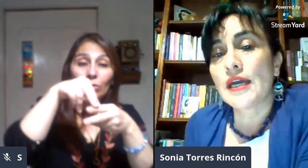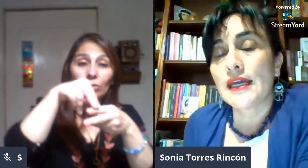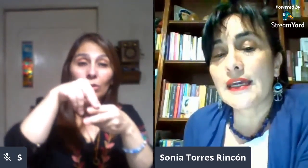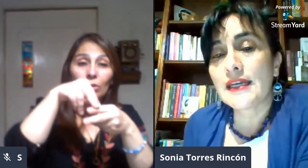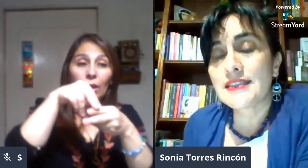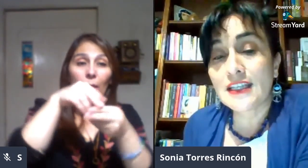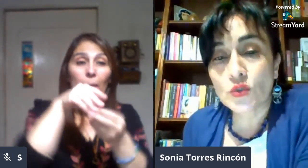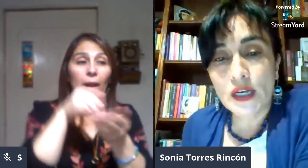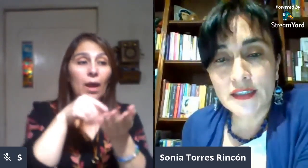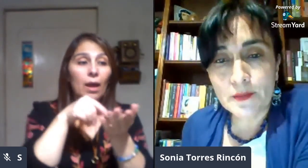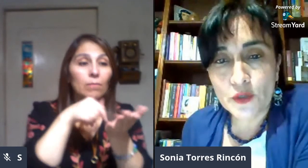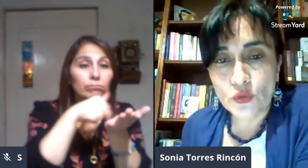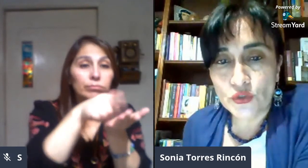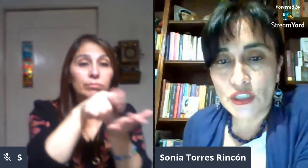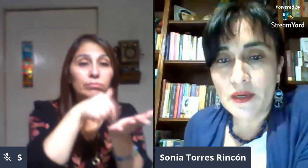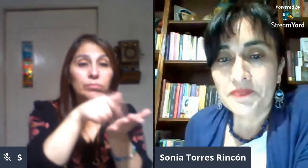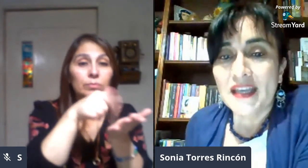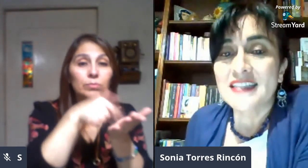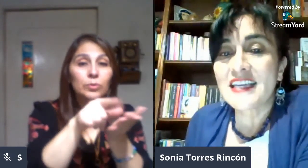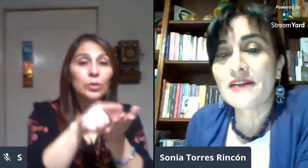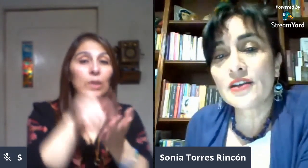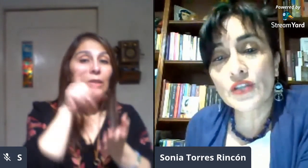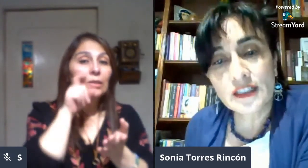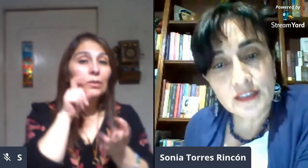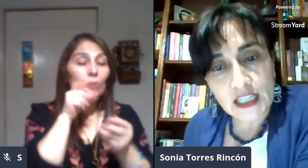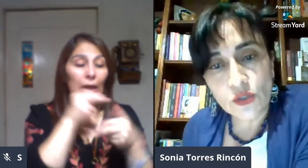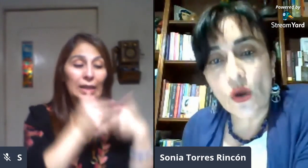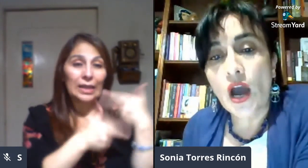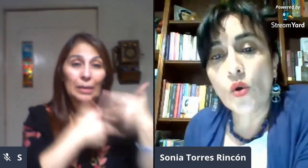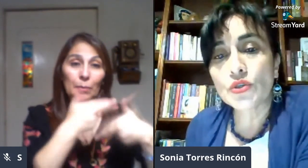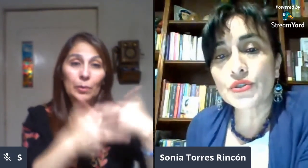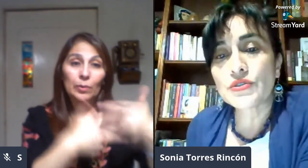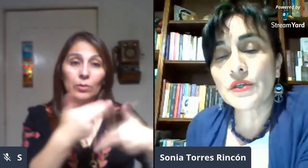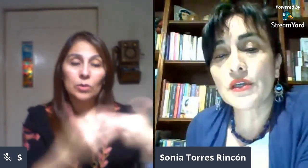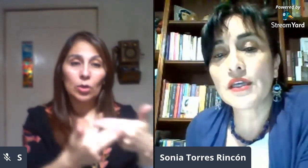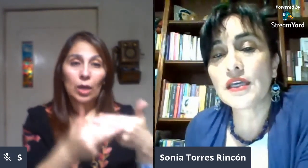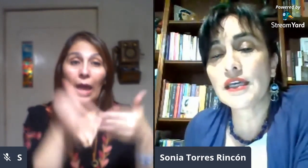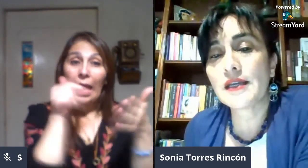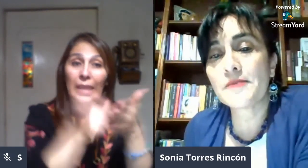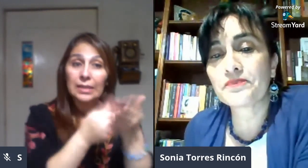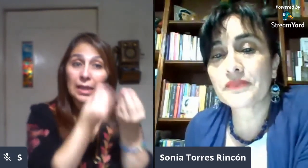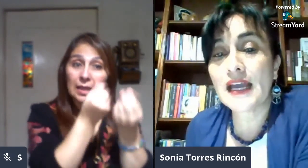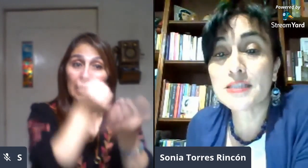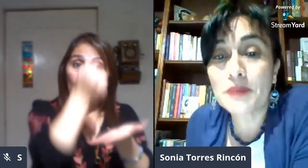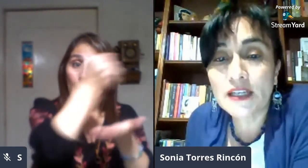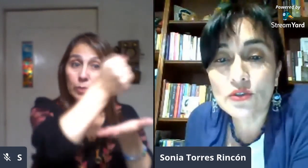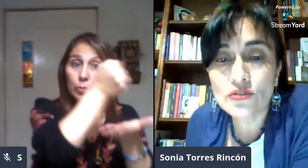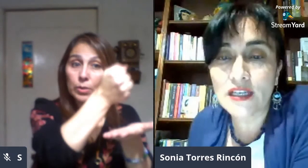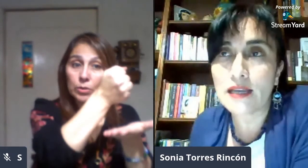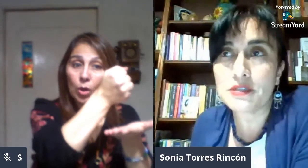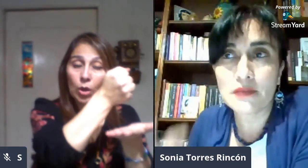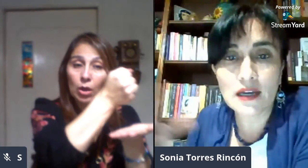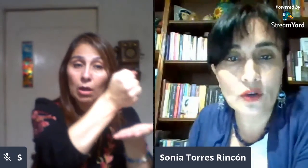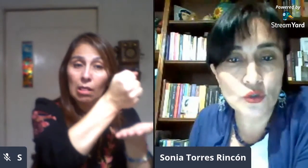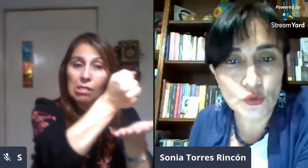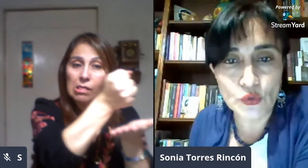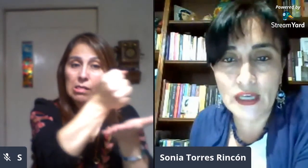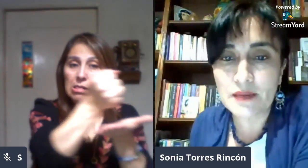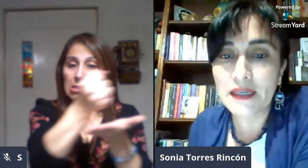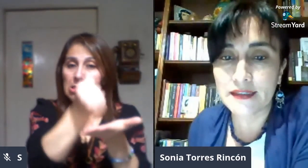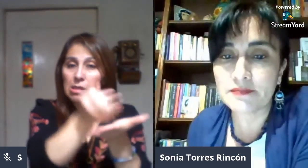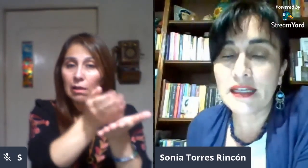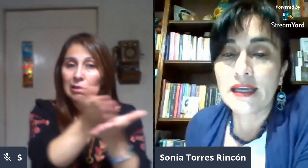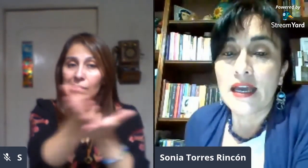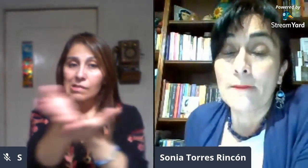salud sexual y reproductiva, se van orientando a otros aspectos que la misma